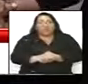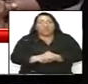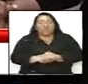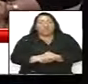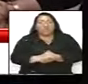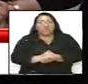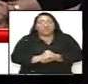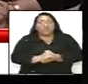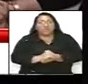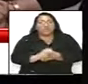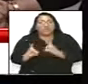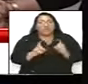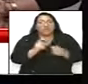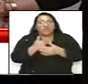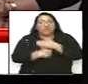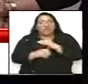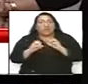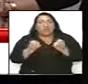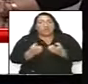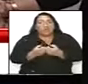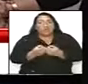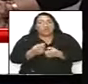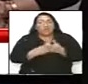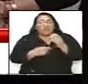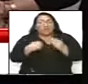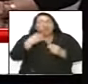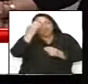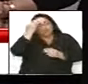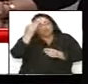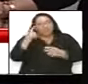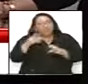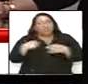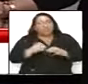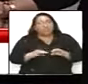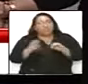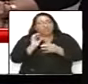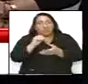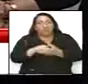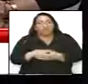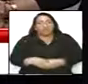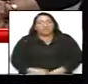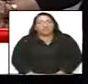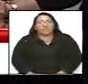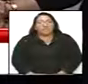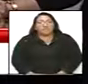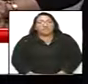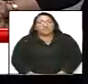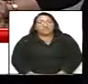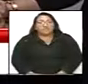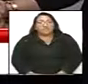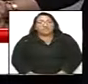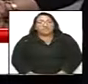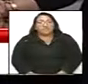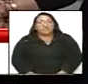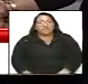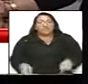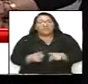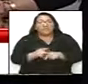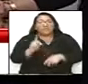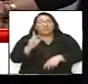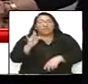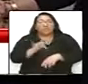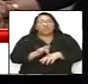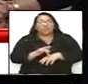se debate acá en el Congreso y que consideramos que debe tomarse en consideración. Se ha hablado también de la inmunidad